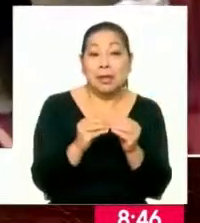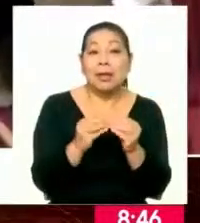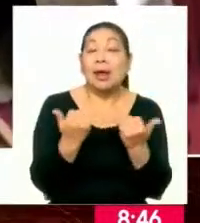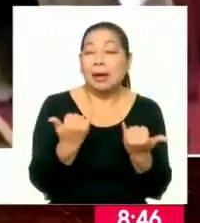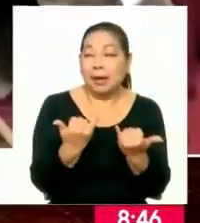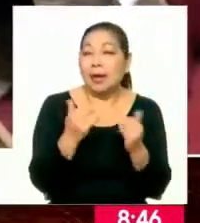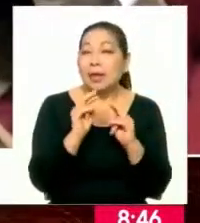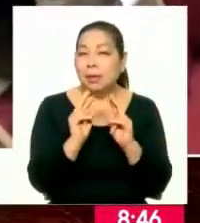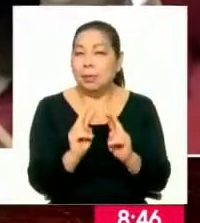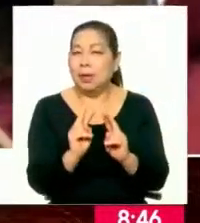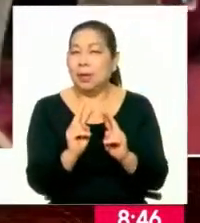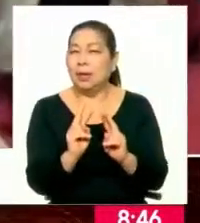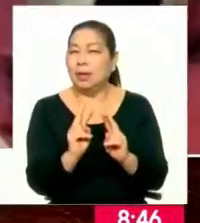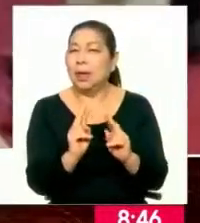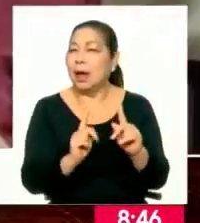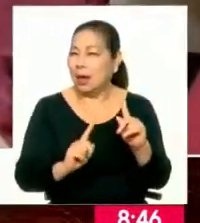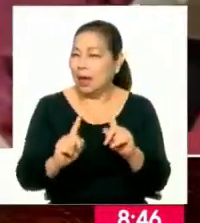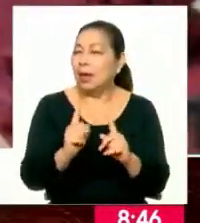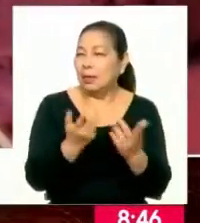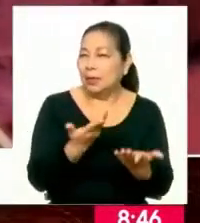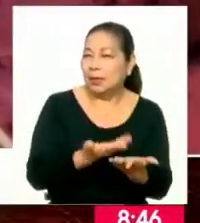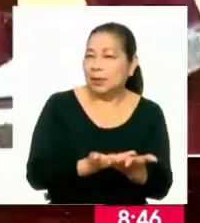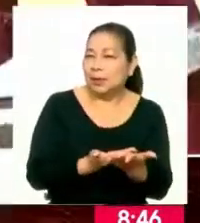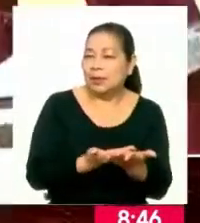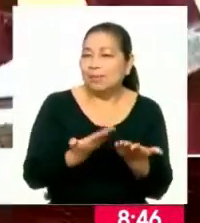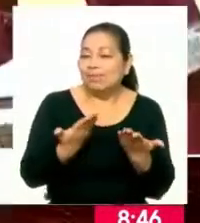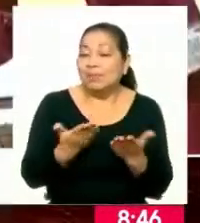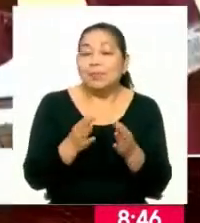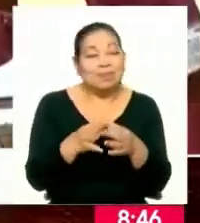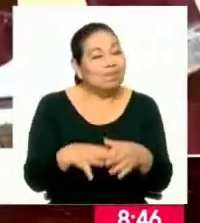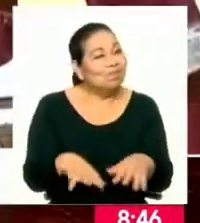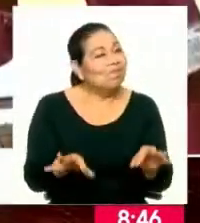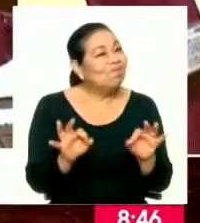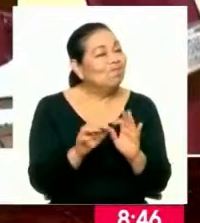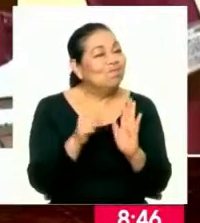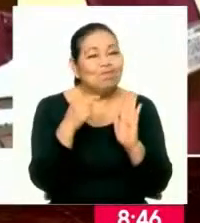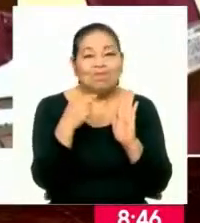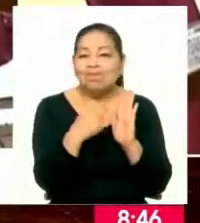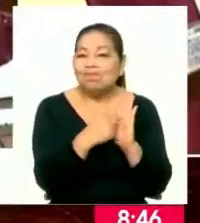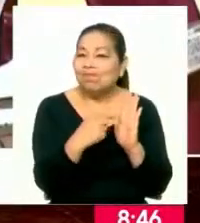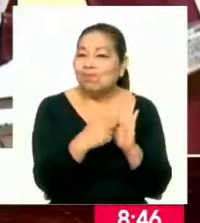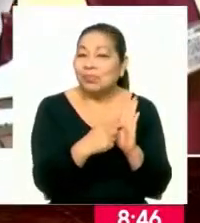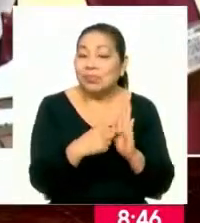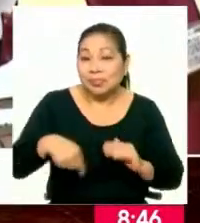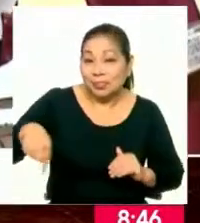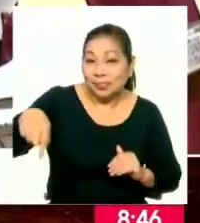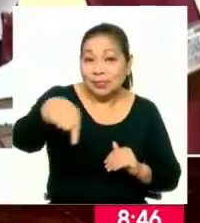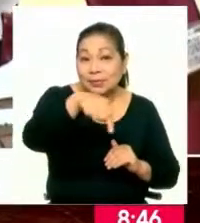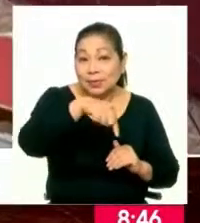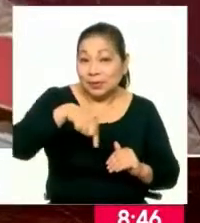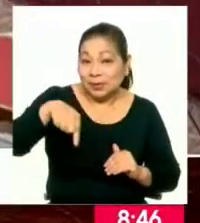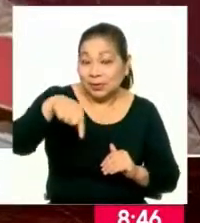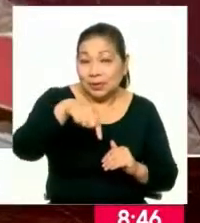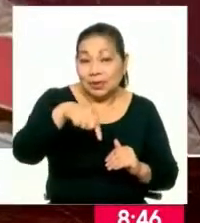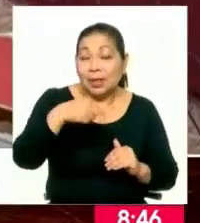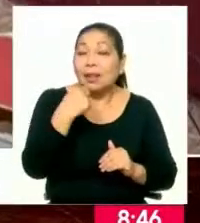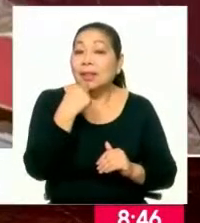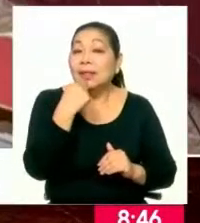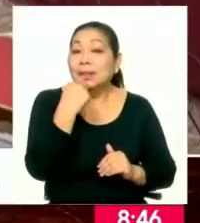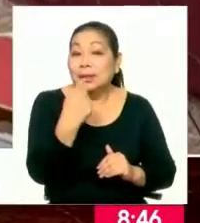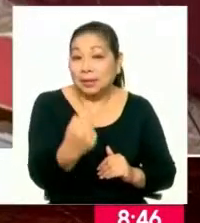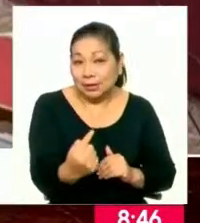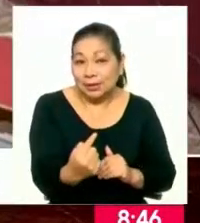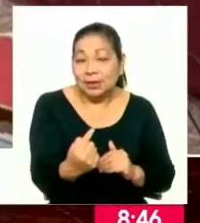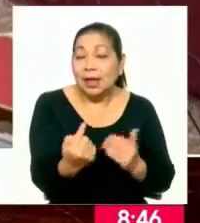acá hay que tener en cuenta algo, ¿no? Y es importante eso. Nosotros debemos advertir,